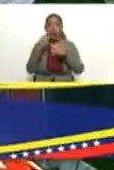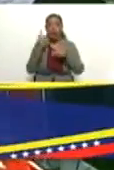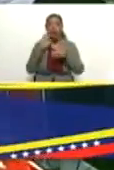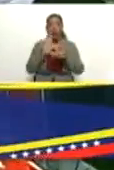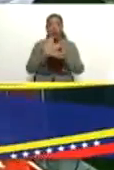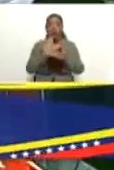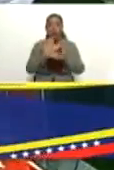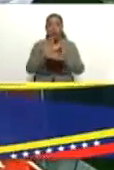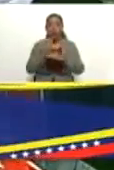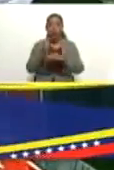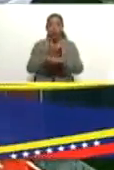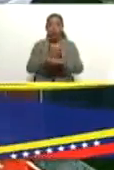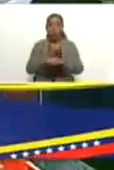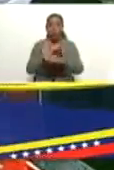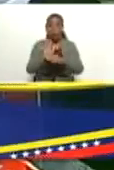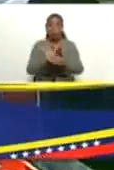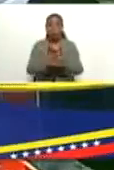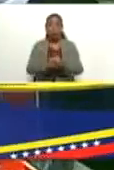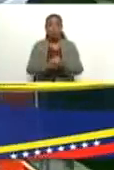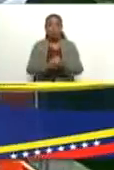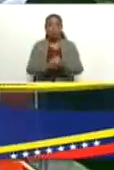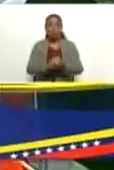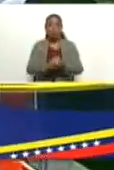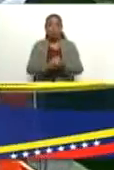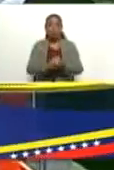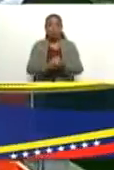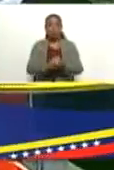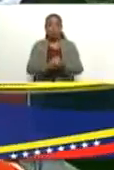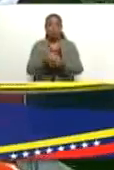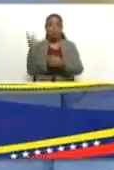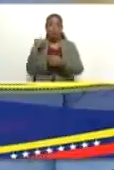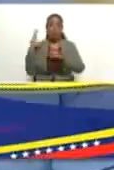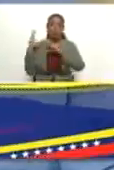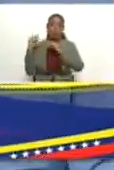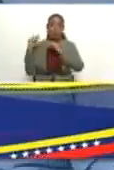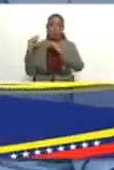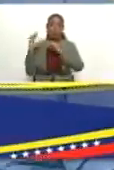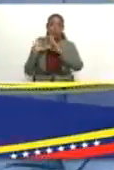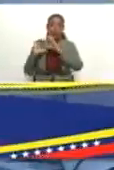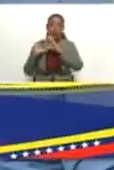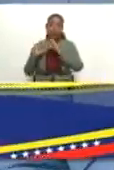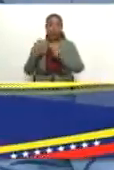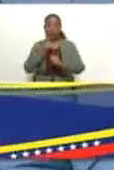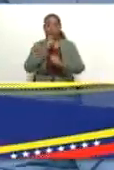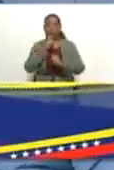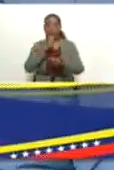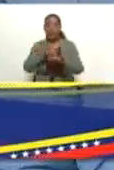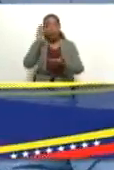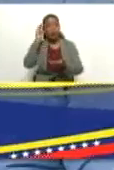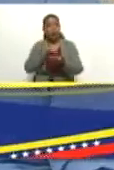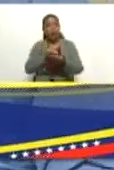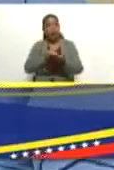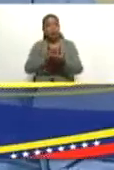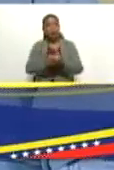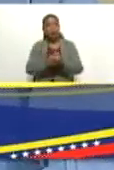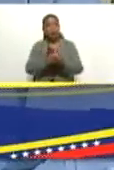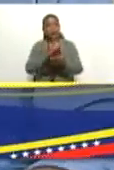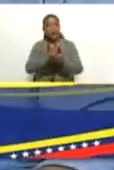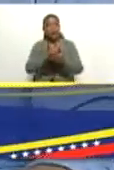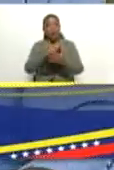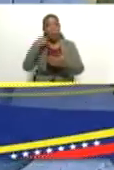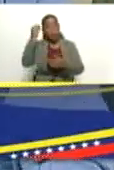frena adelante. ¿Ah? Veníamos hablando de eso, Héctor. Lo difícil que es el estado Miranda. Siempre pienso en